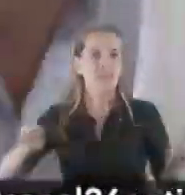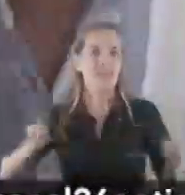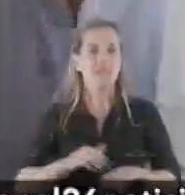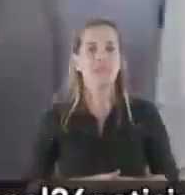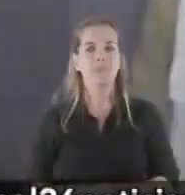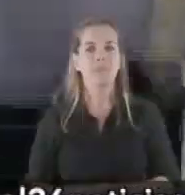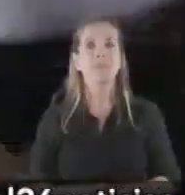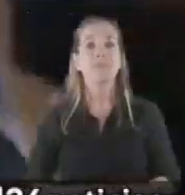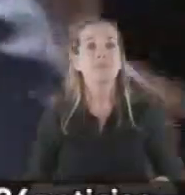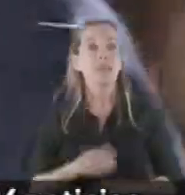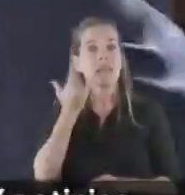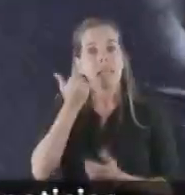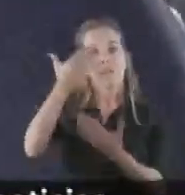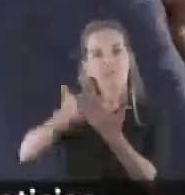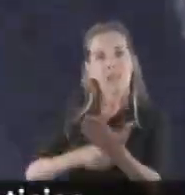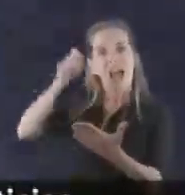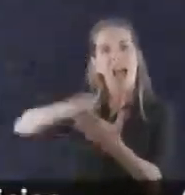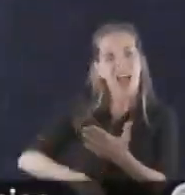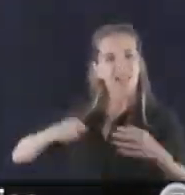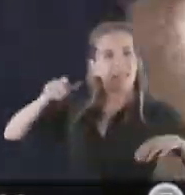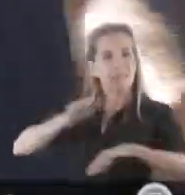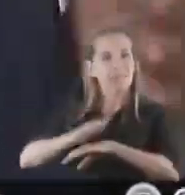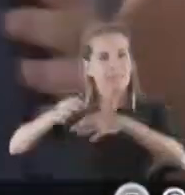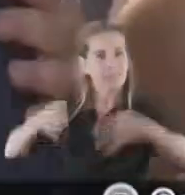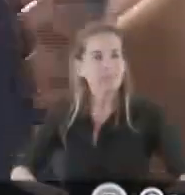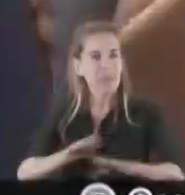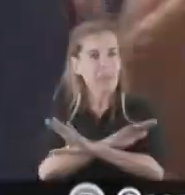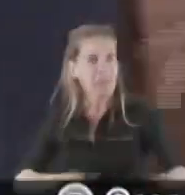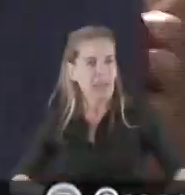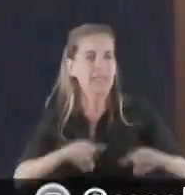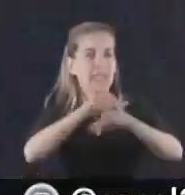se ha firmado el acta de compromiso por la independencia de la esclavitud de las drogas aquí en